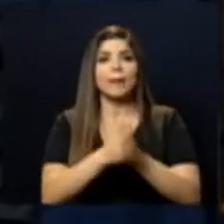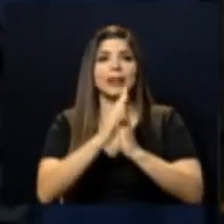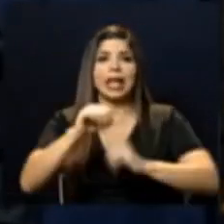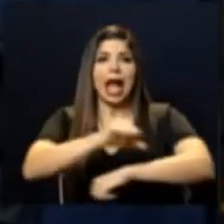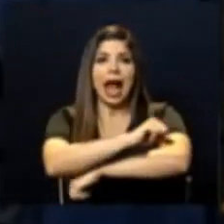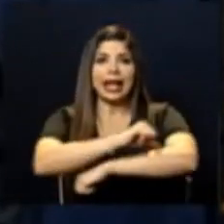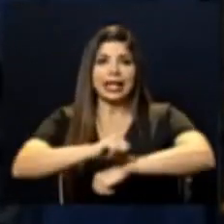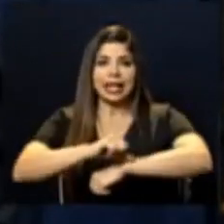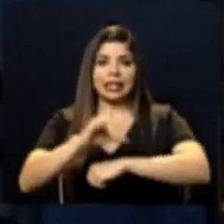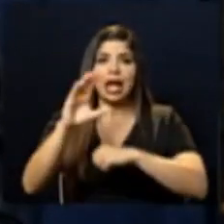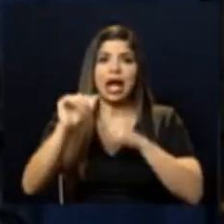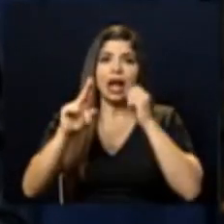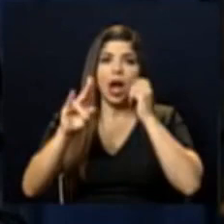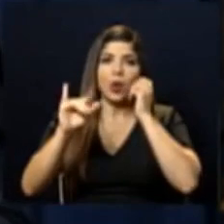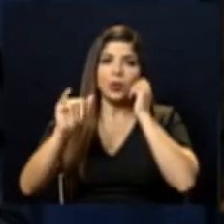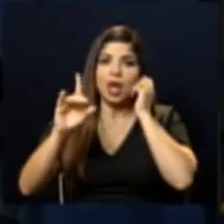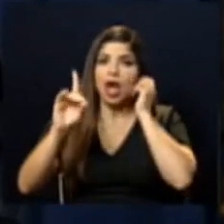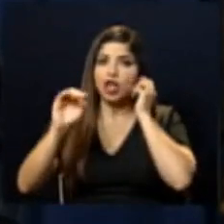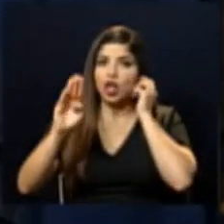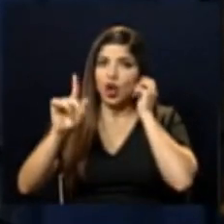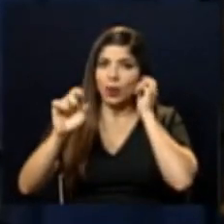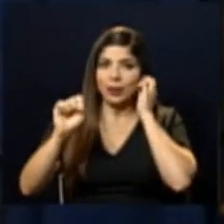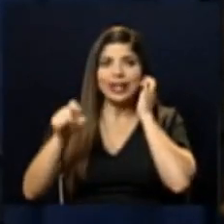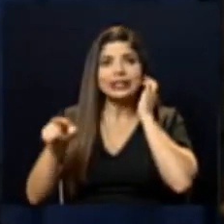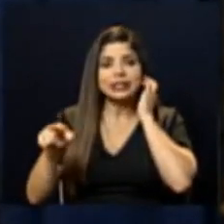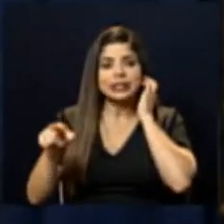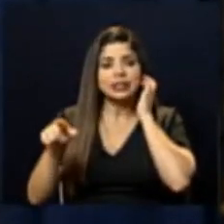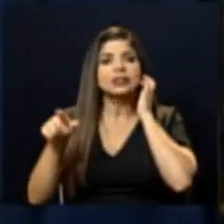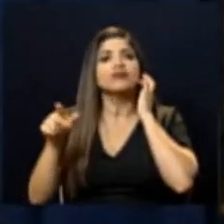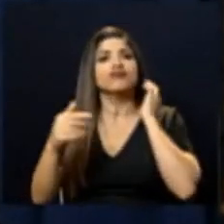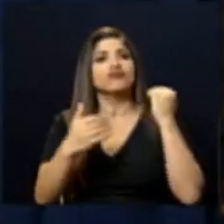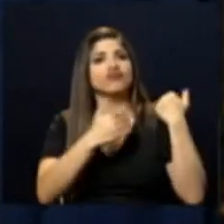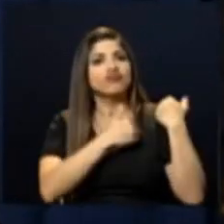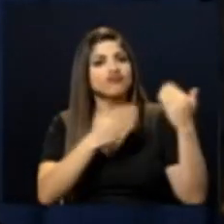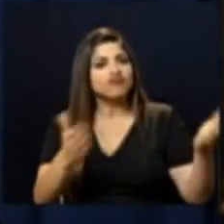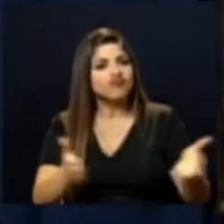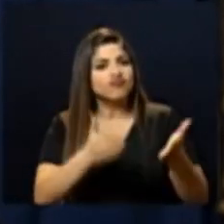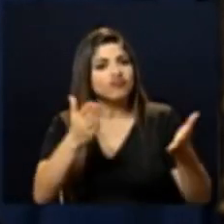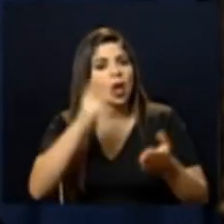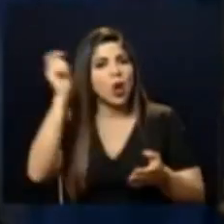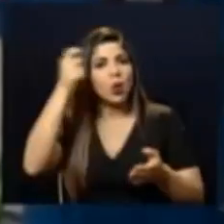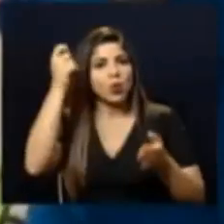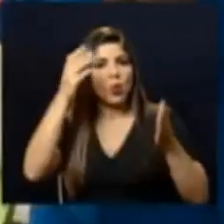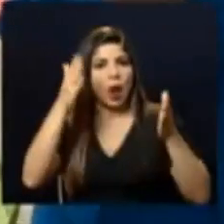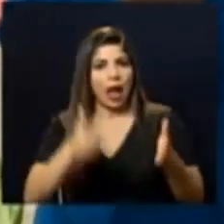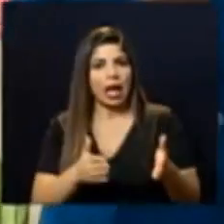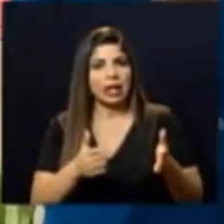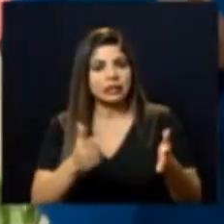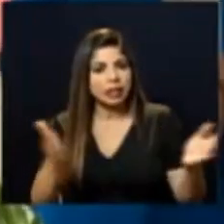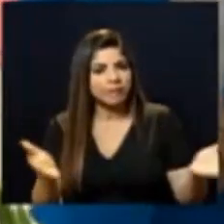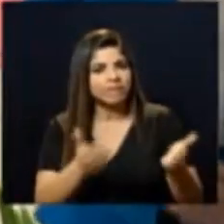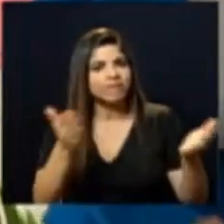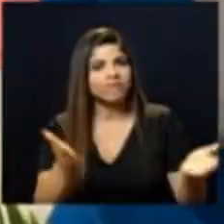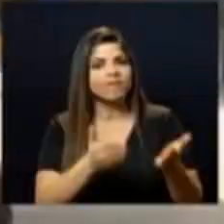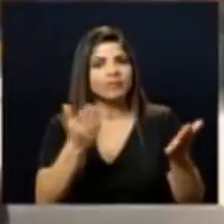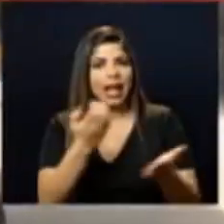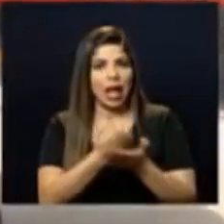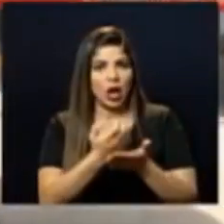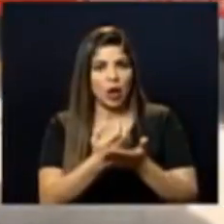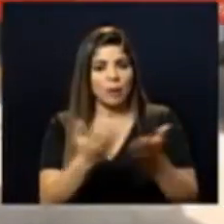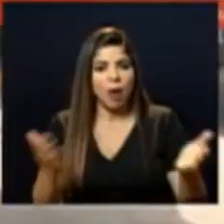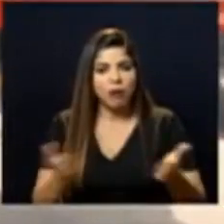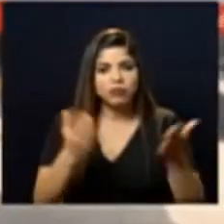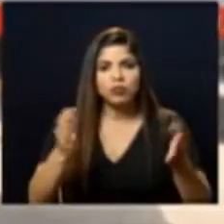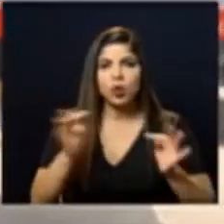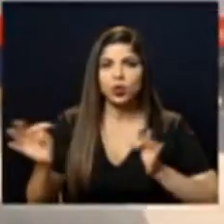arquitecta Claudia Dobles Camargo que potencie y acelere la economía guanacasteca, el turismo,